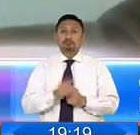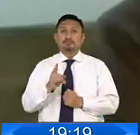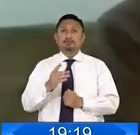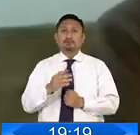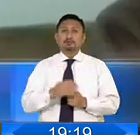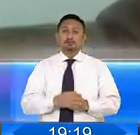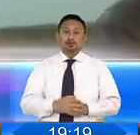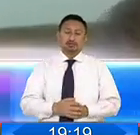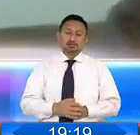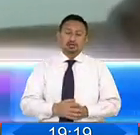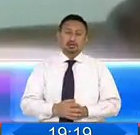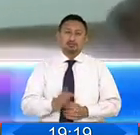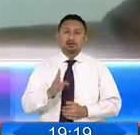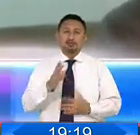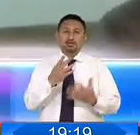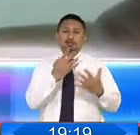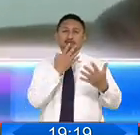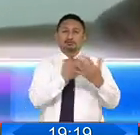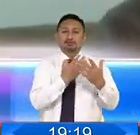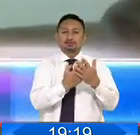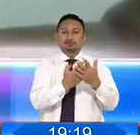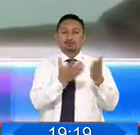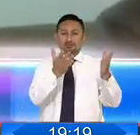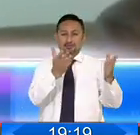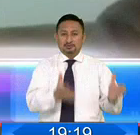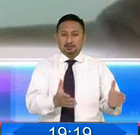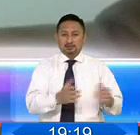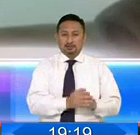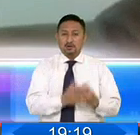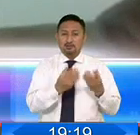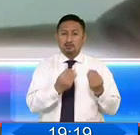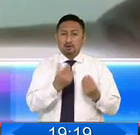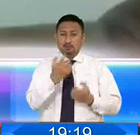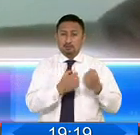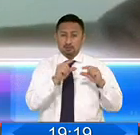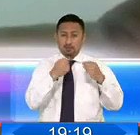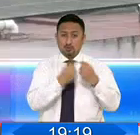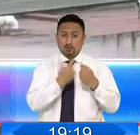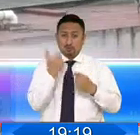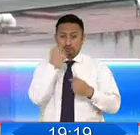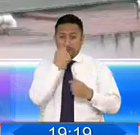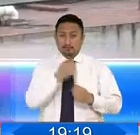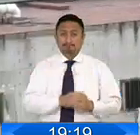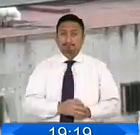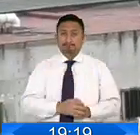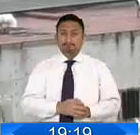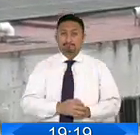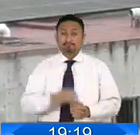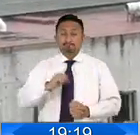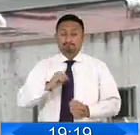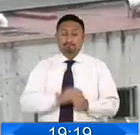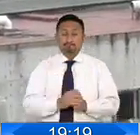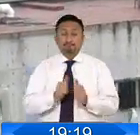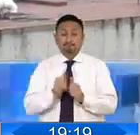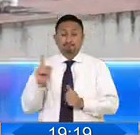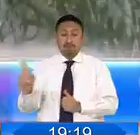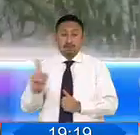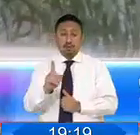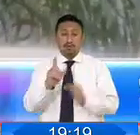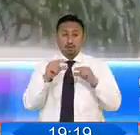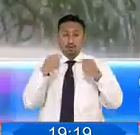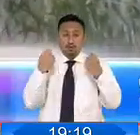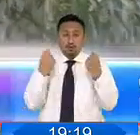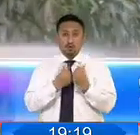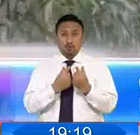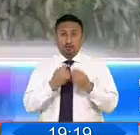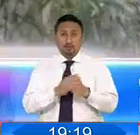un reflejo de la operación múltiple de carteles del narcotráfico. Así es, pues cada cartel tiene bandas que tratan